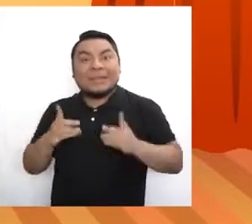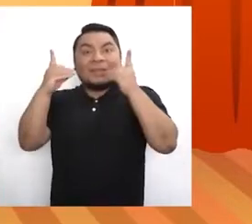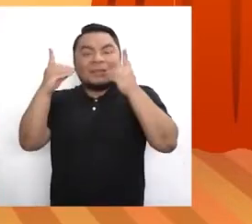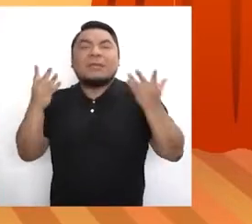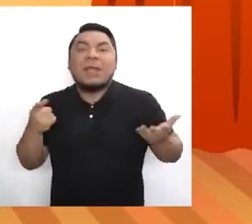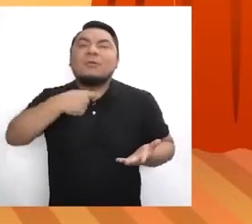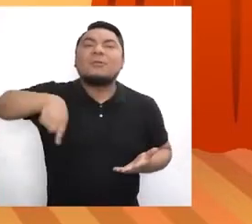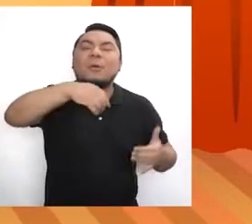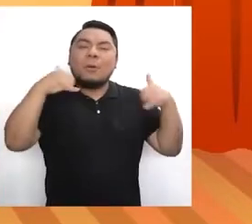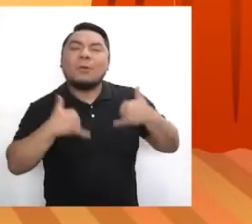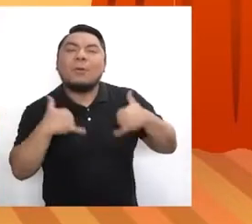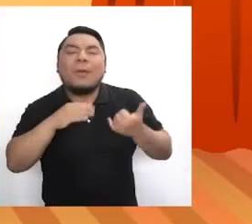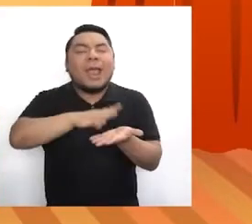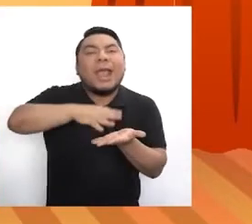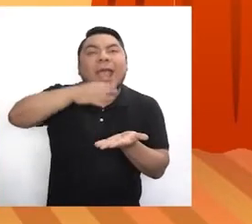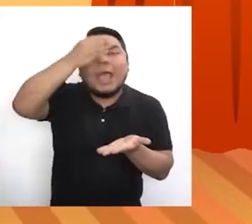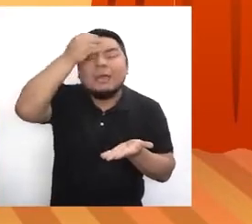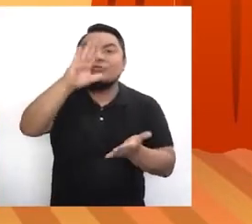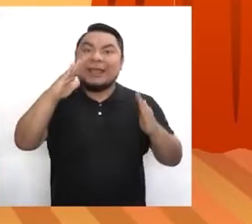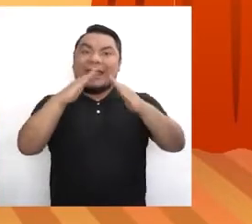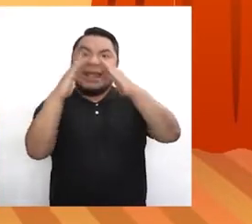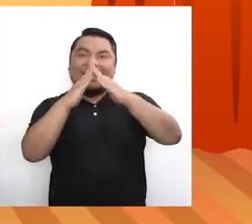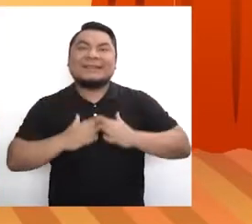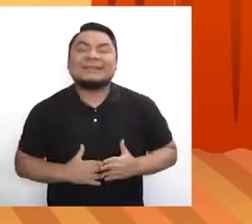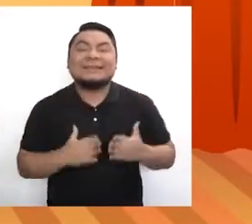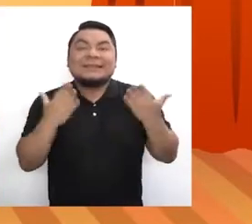listos? ¡Sí!